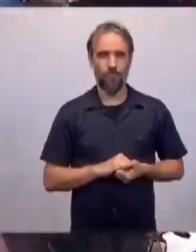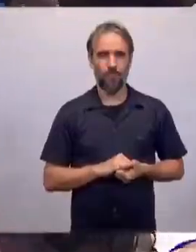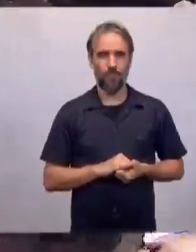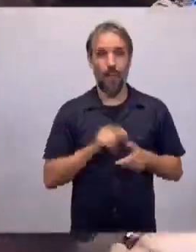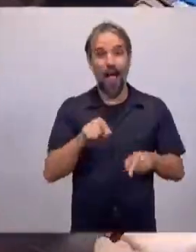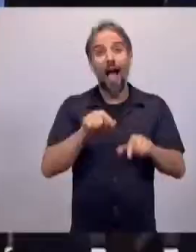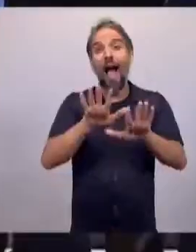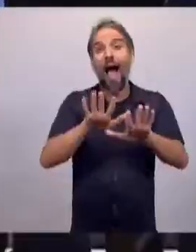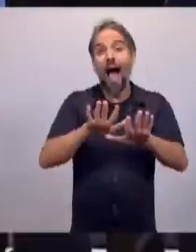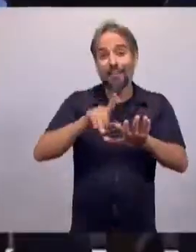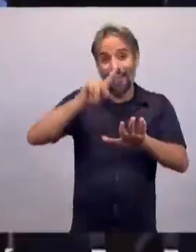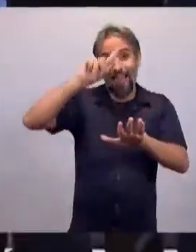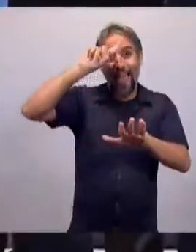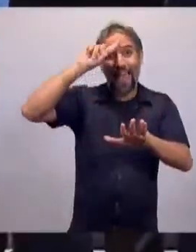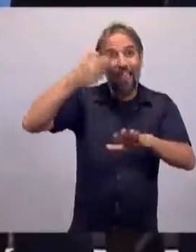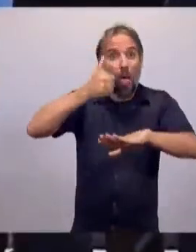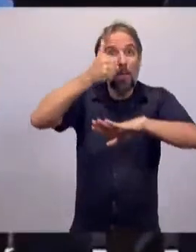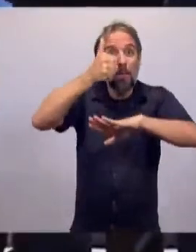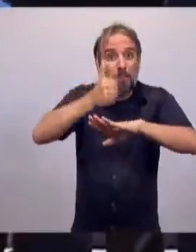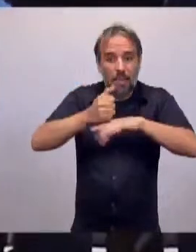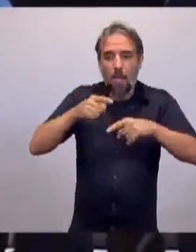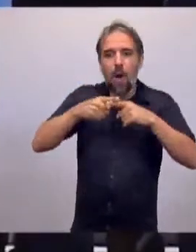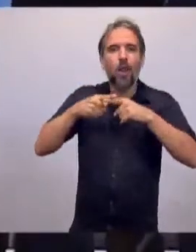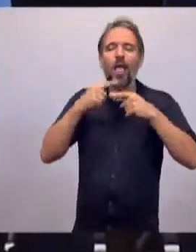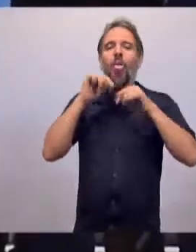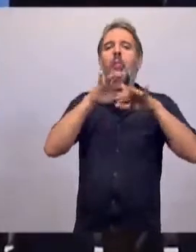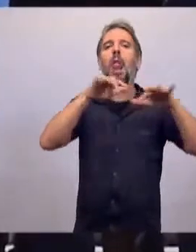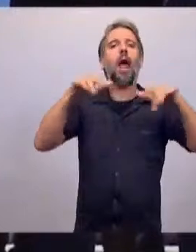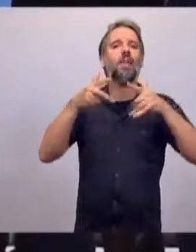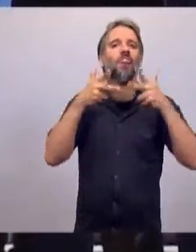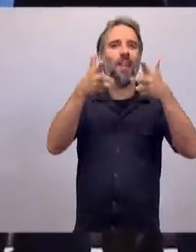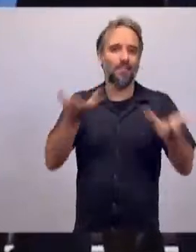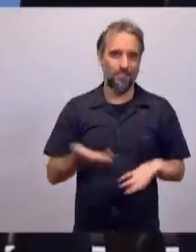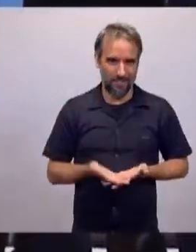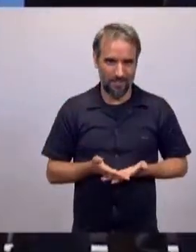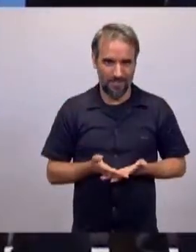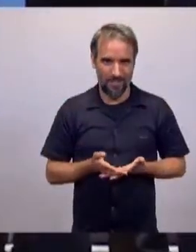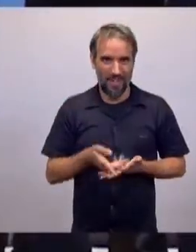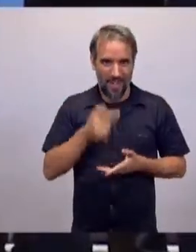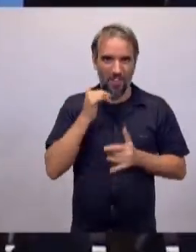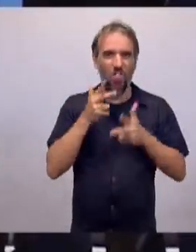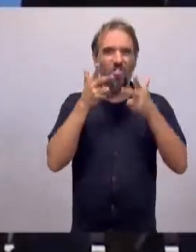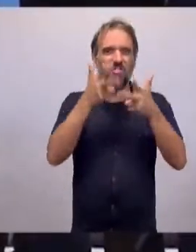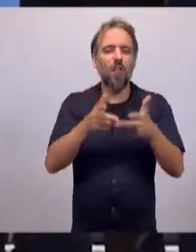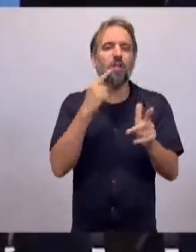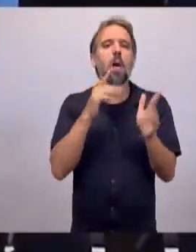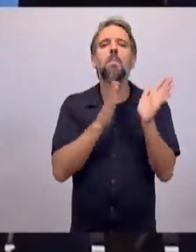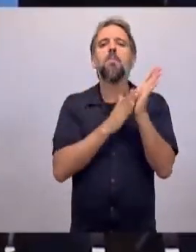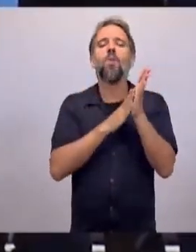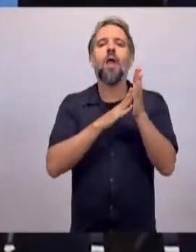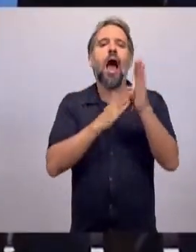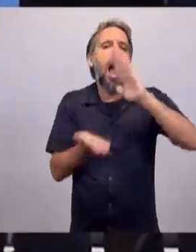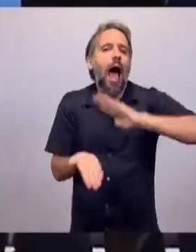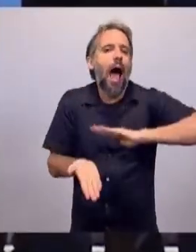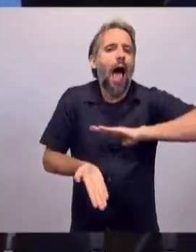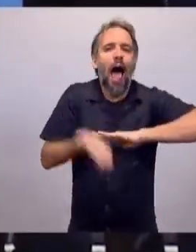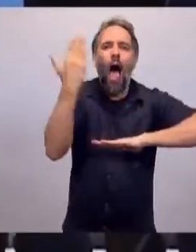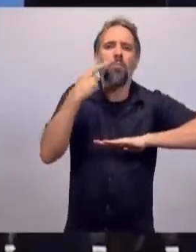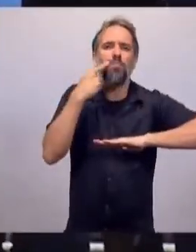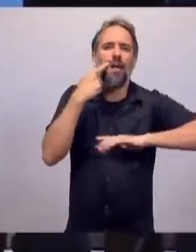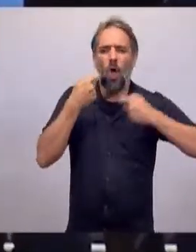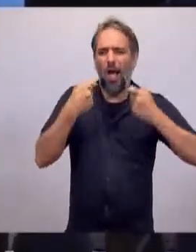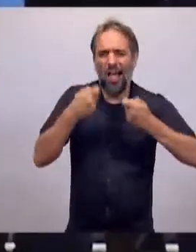Ese es el estado presente del que los políticos tanto hablan, argumento que utilizan para justificar el aumento descomunal del